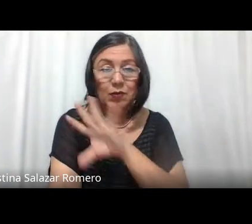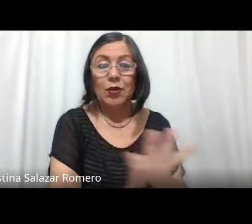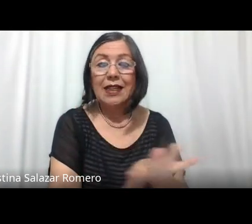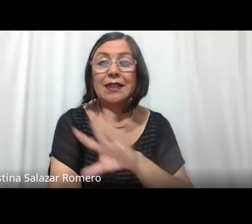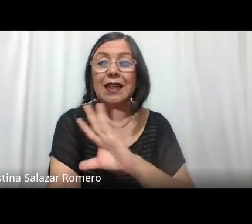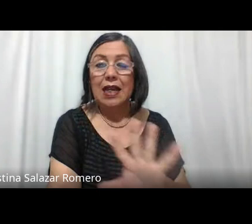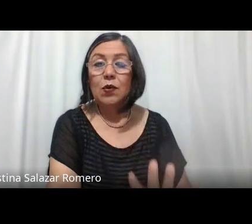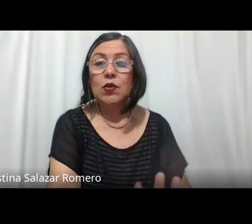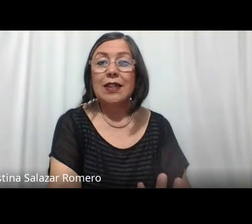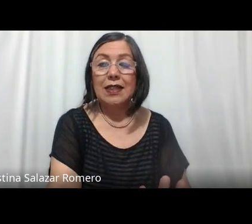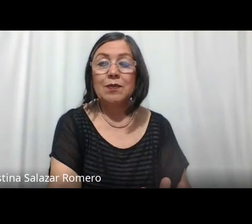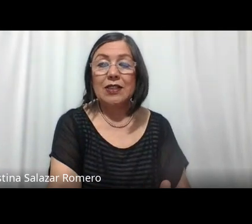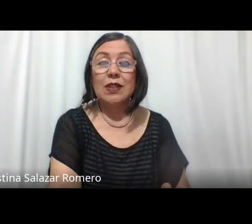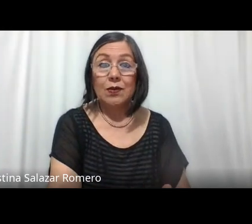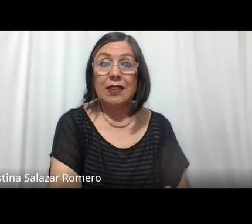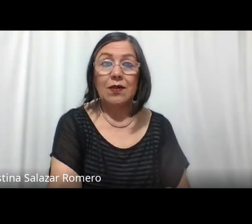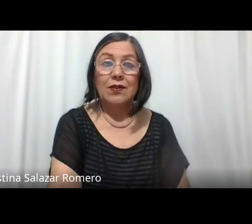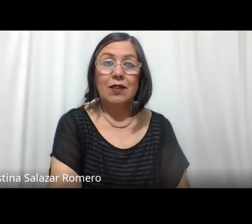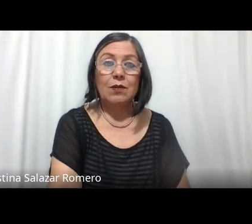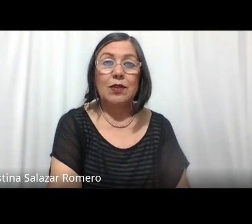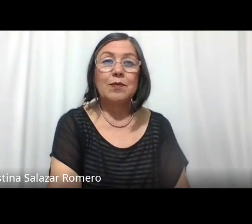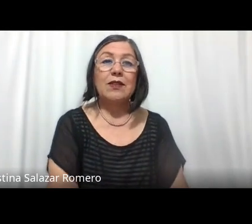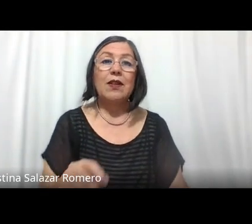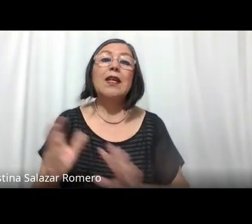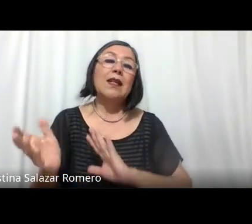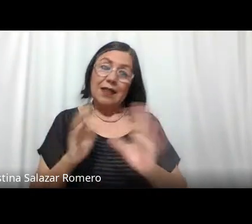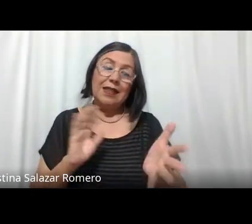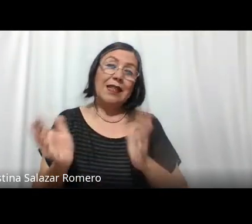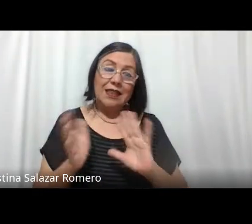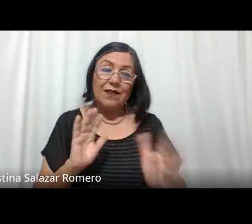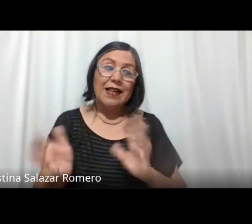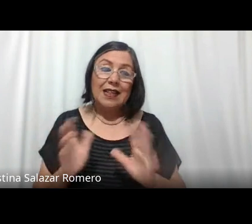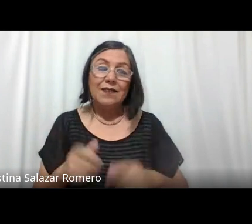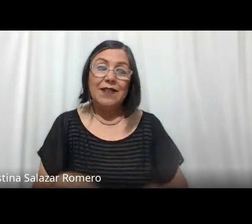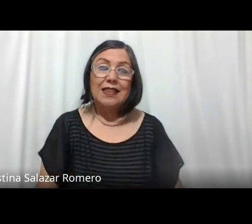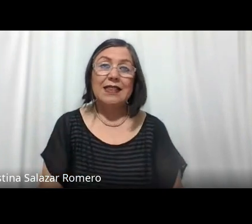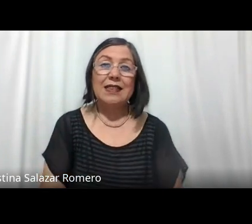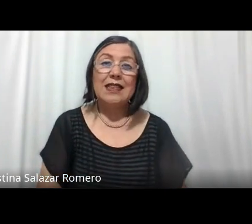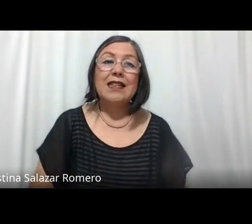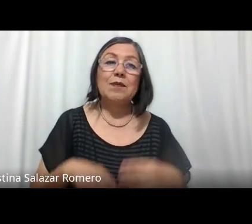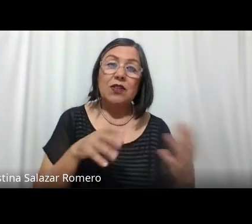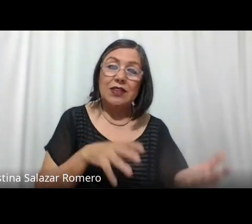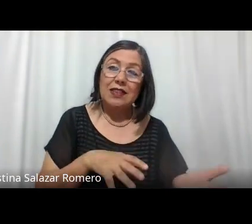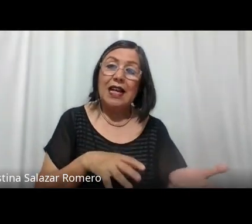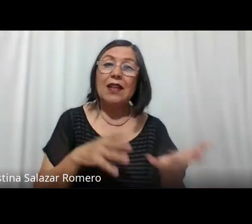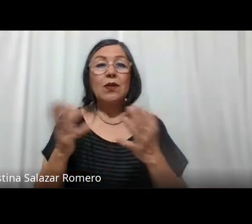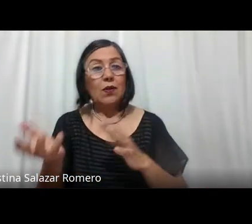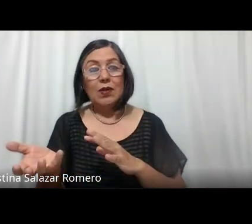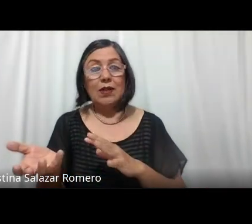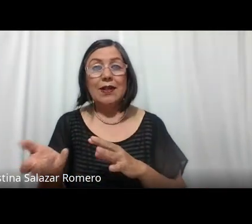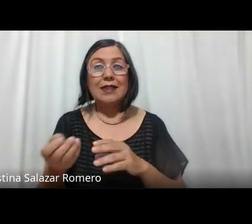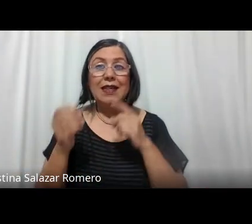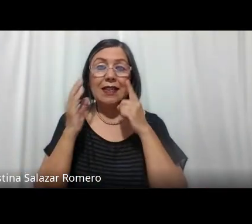muy importante, el uso del espacio lingüístico, ¿sí? Como un espacio. Identificar la diferencia, ¿sí? Entre español signado